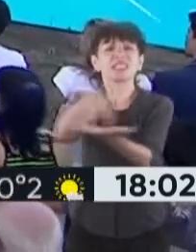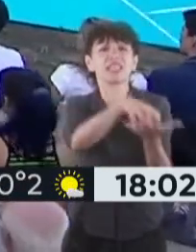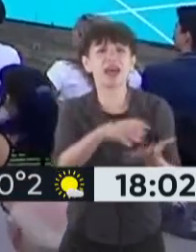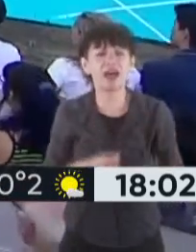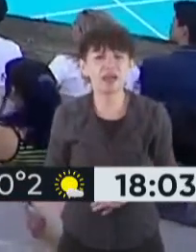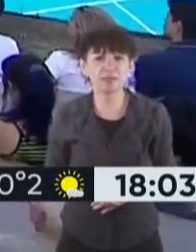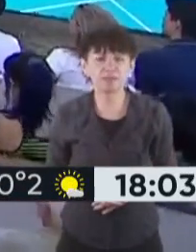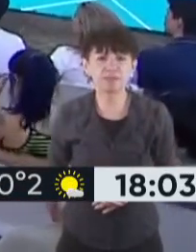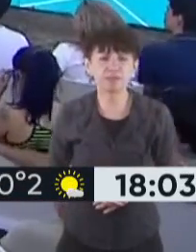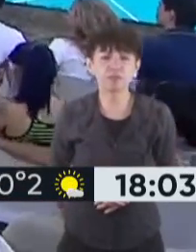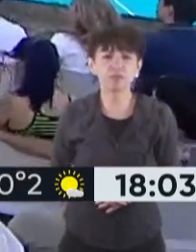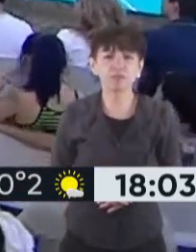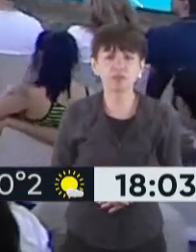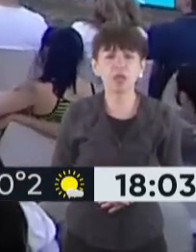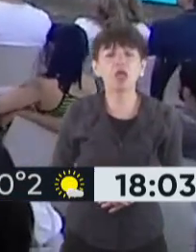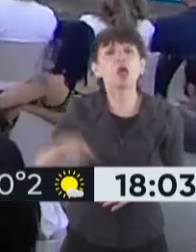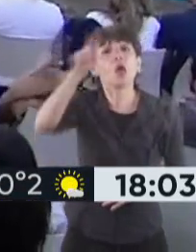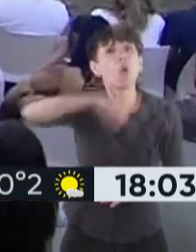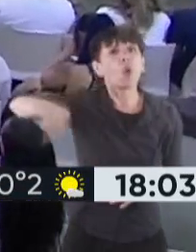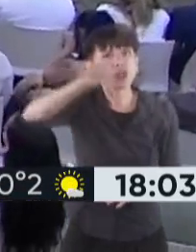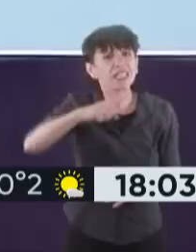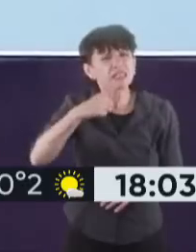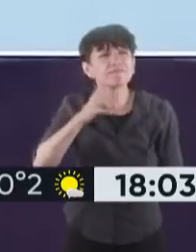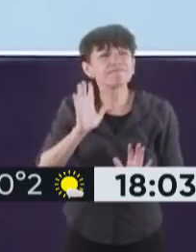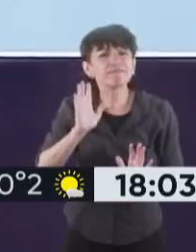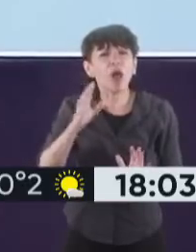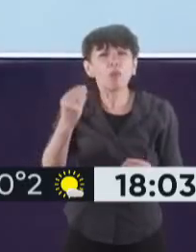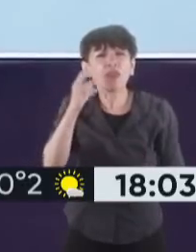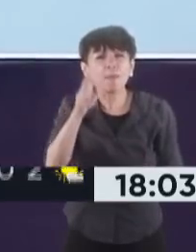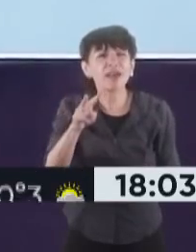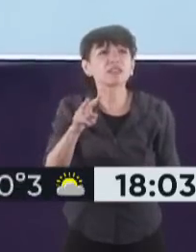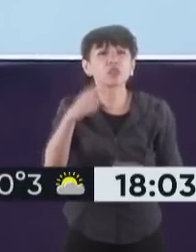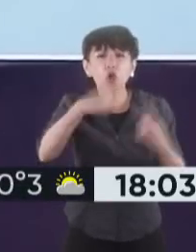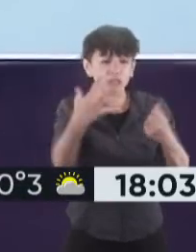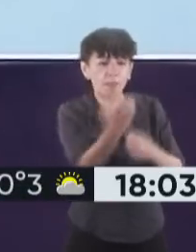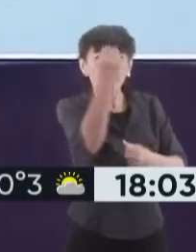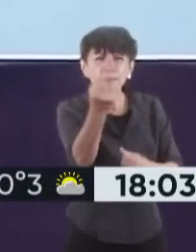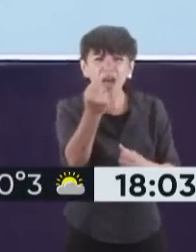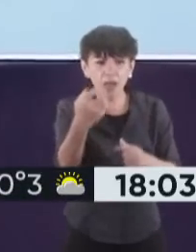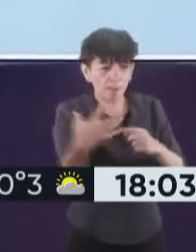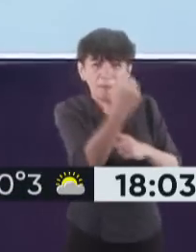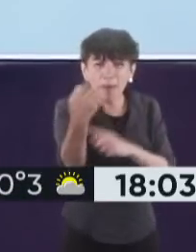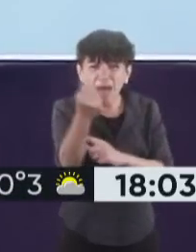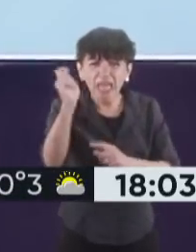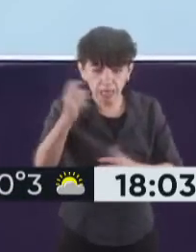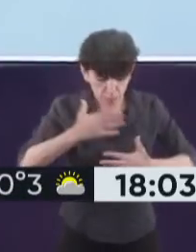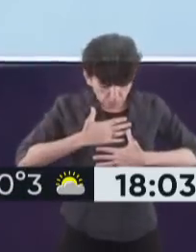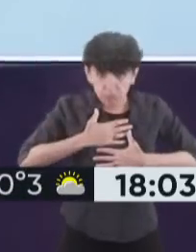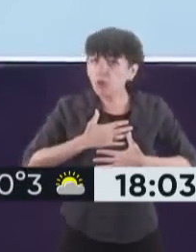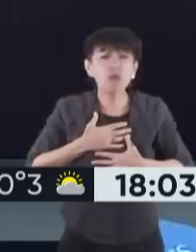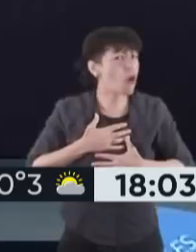Ustedes se darán cuenta que todos estos logros, que no son logros míos, son logros que todos nosotros